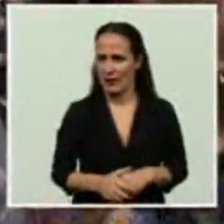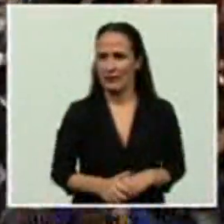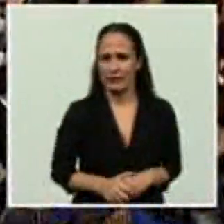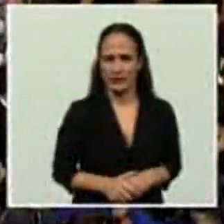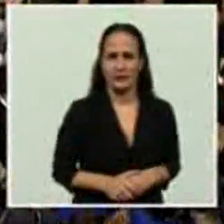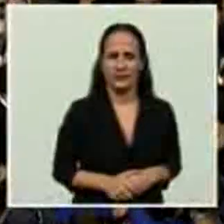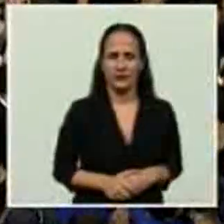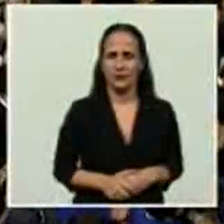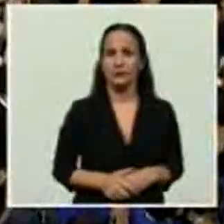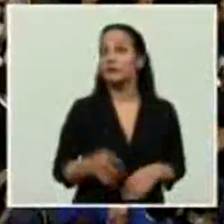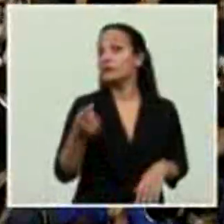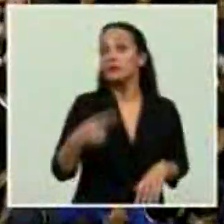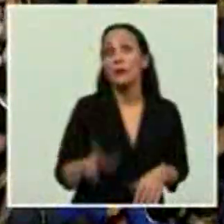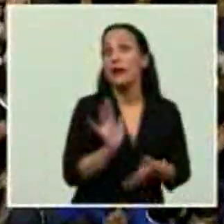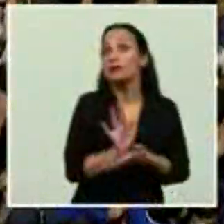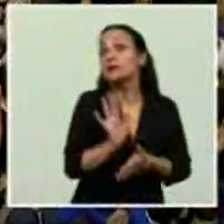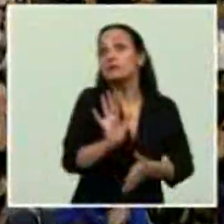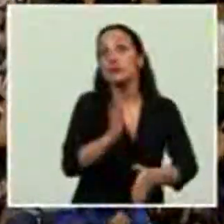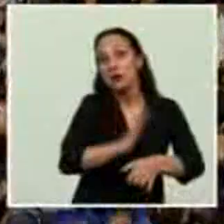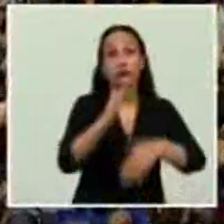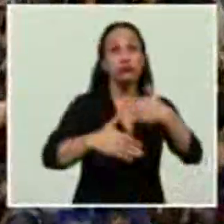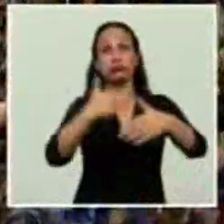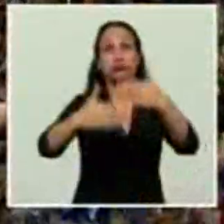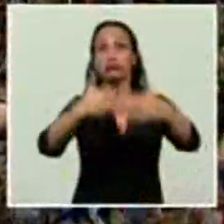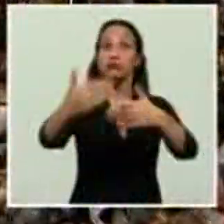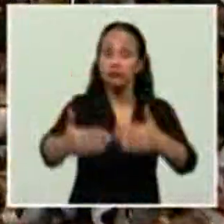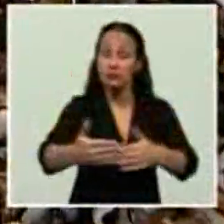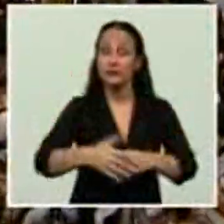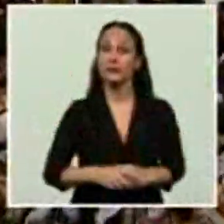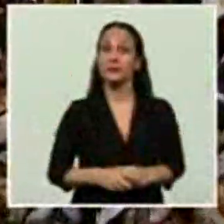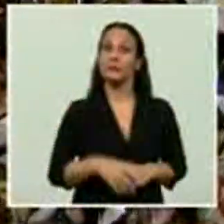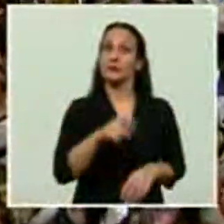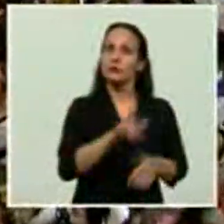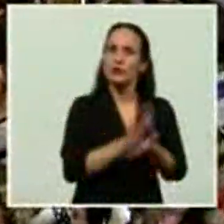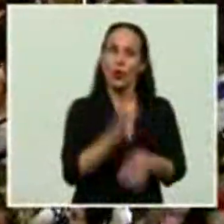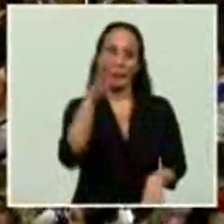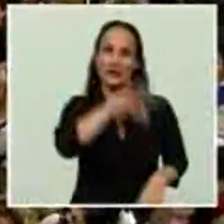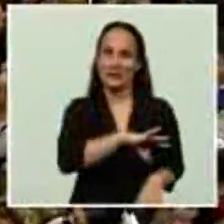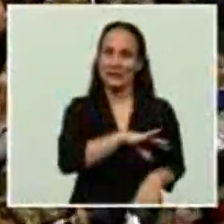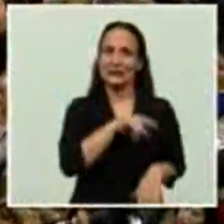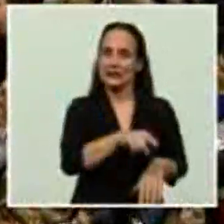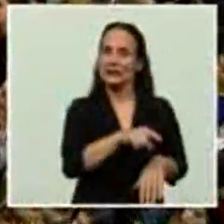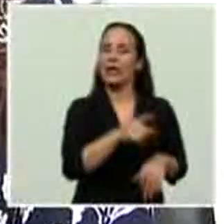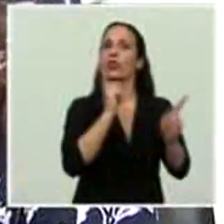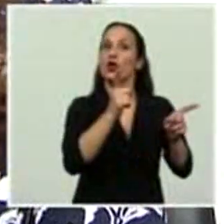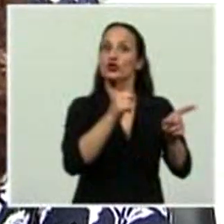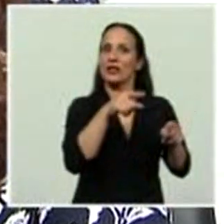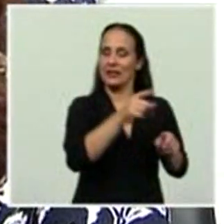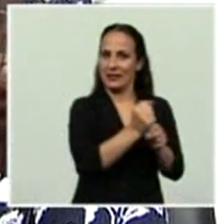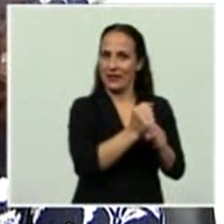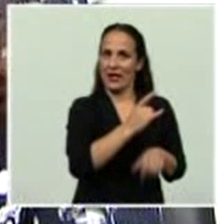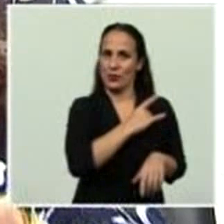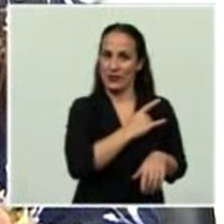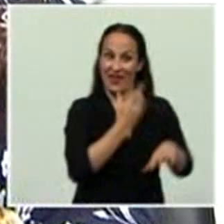pero la evolución la evolución de las remuneraciones brutas de los docentes universitarios